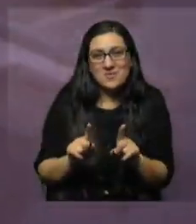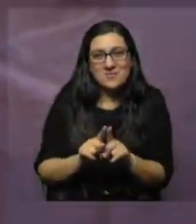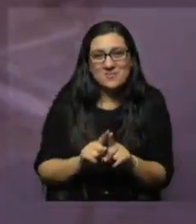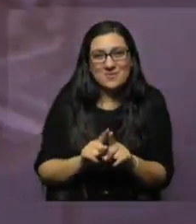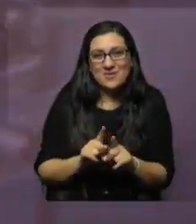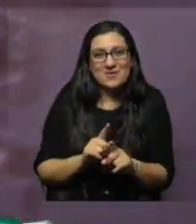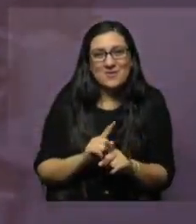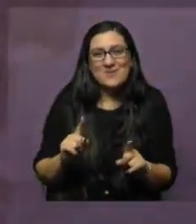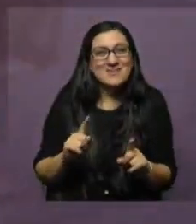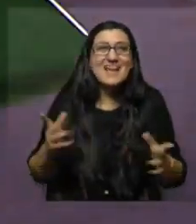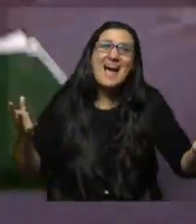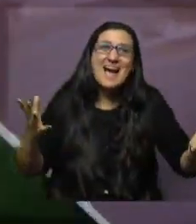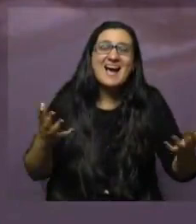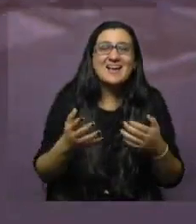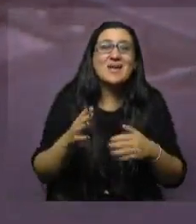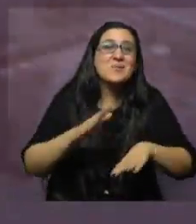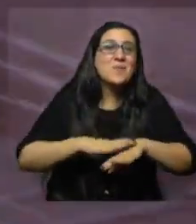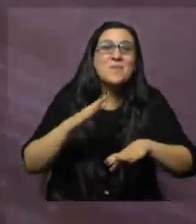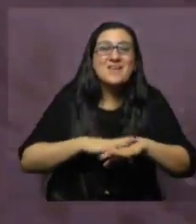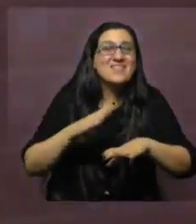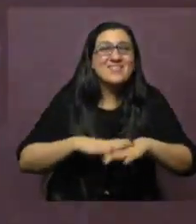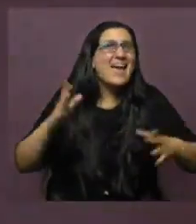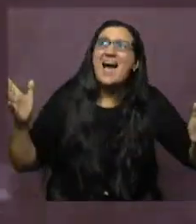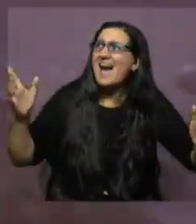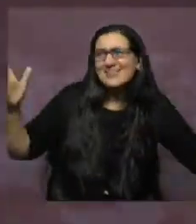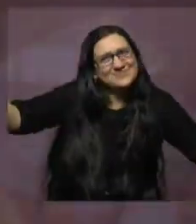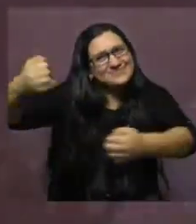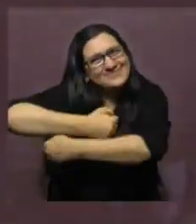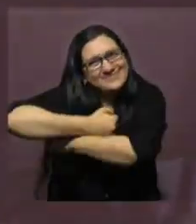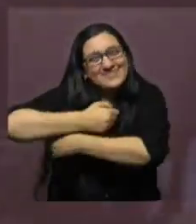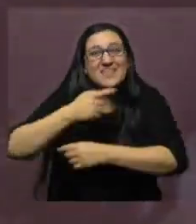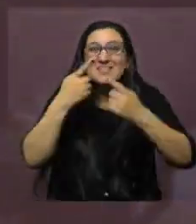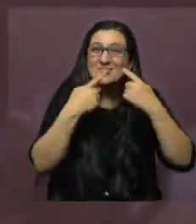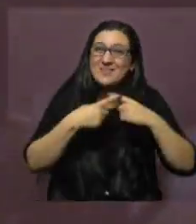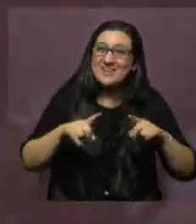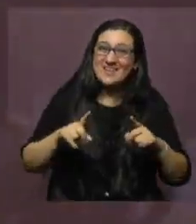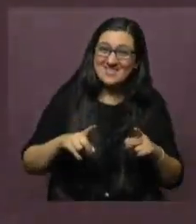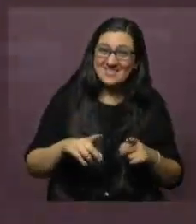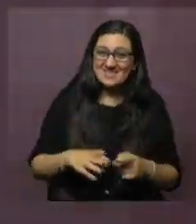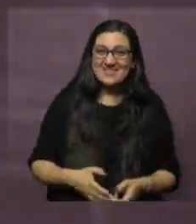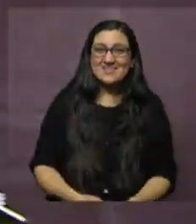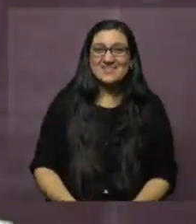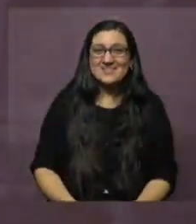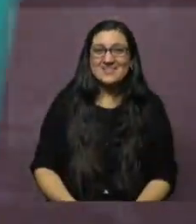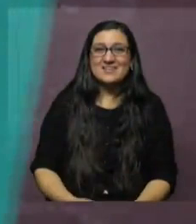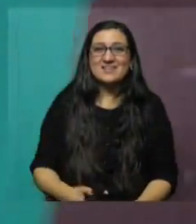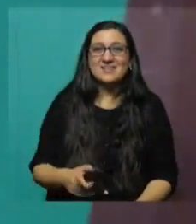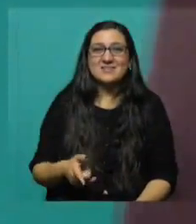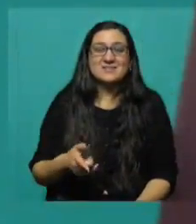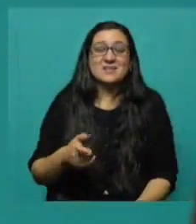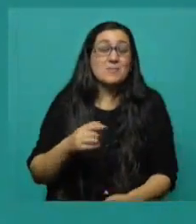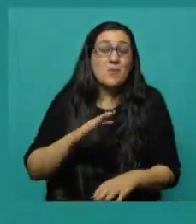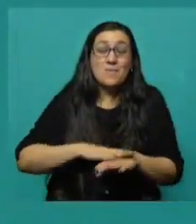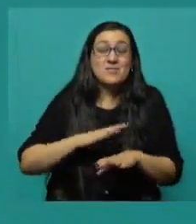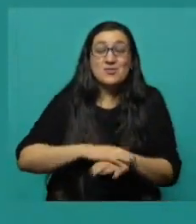coso de que hay un momento de euforia total y no es ese tipo de abrazo de que uno se pega el sudor del otro en ese momento del gol.